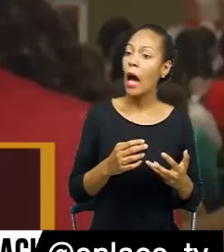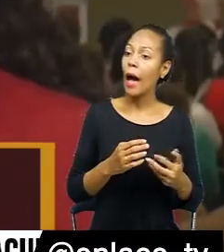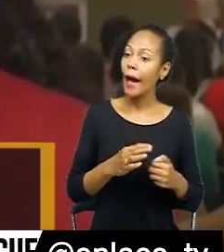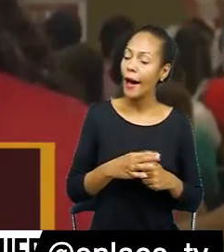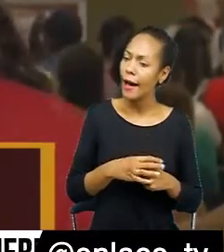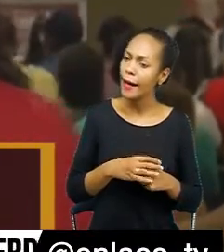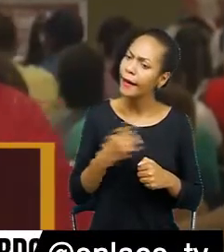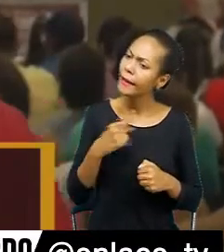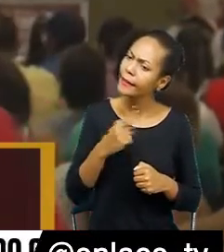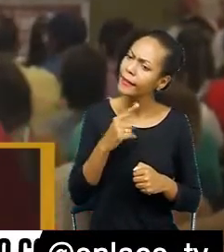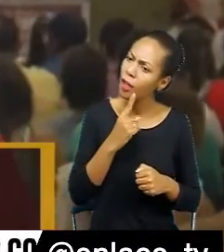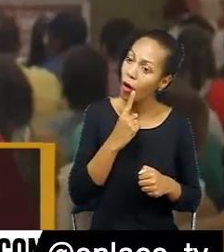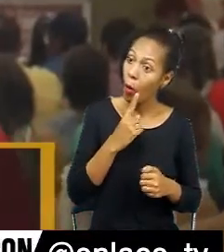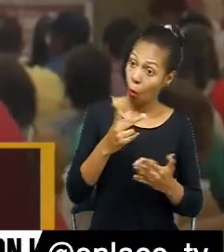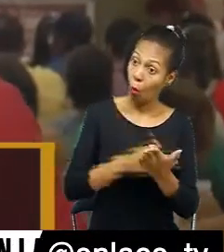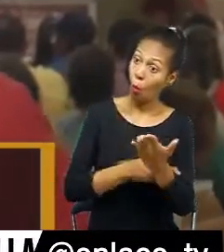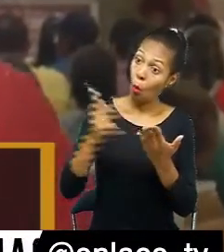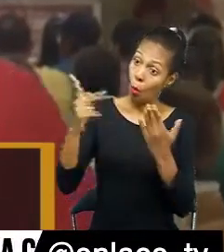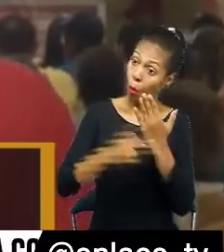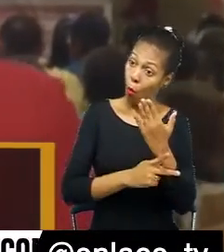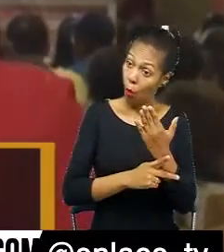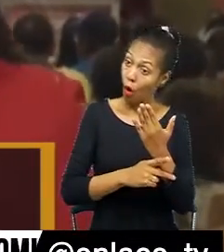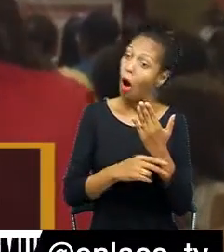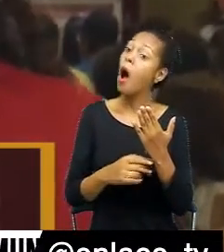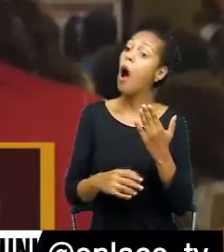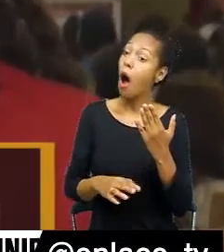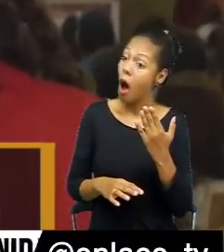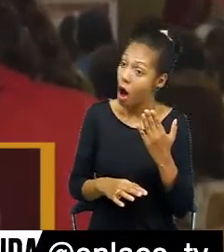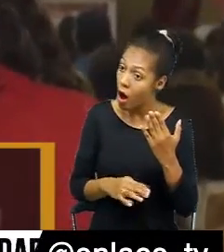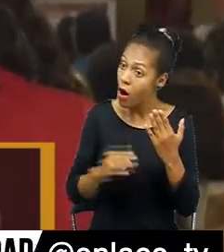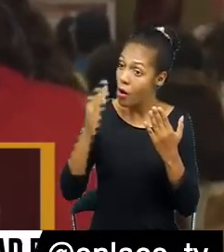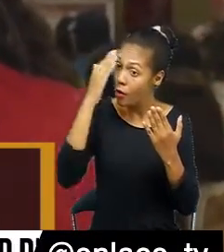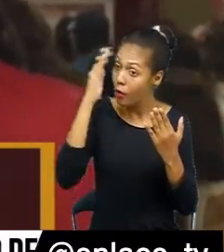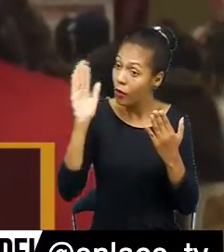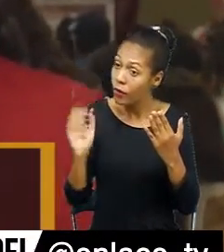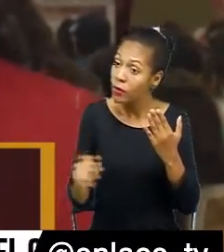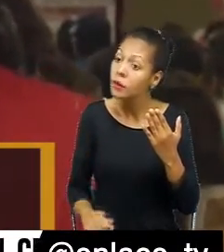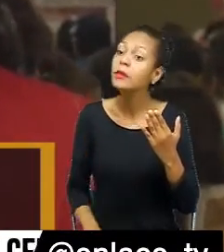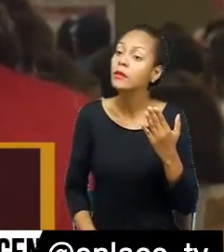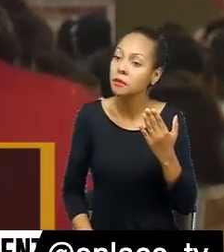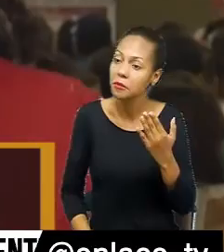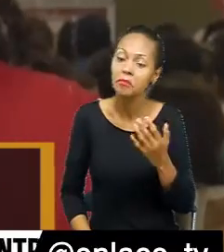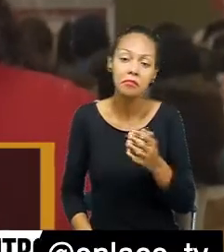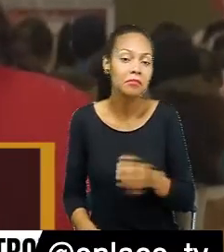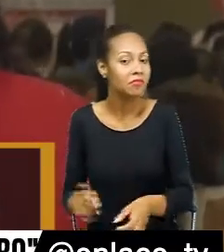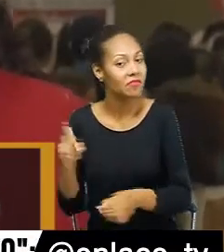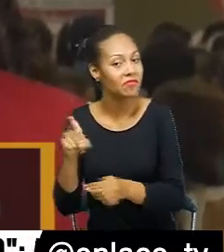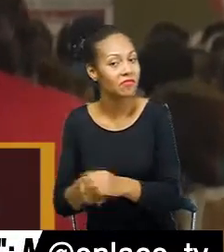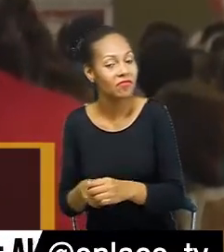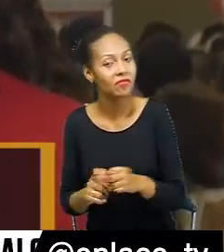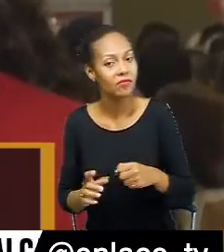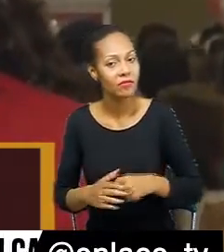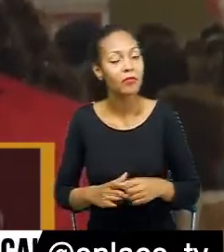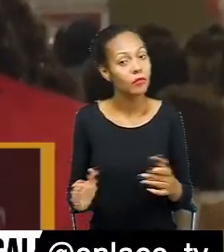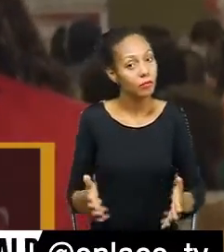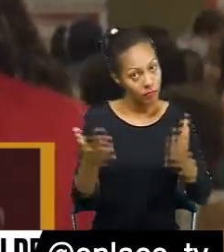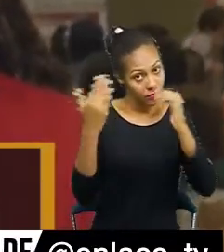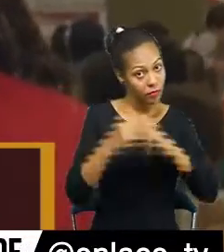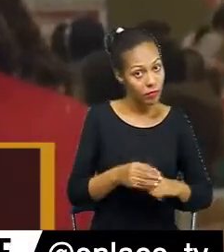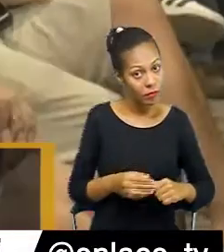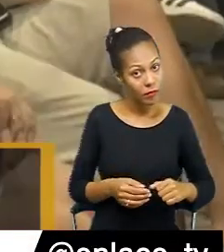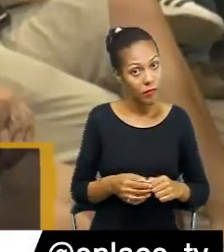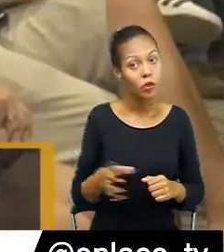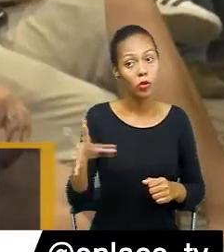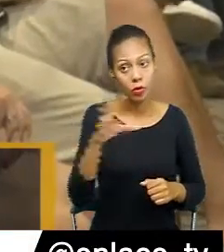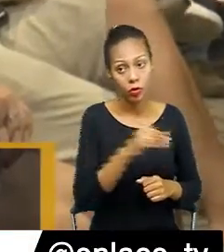proyectos de vivienda de la ciudad, y pues la finalidad de la caja es empezar a articularnos y fomentar la economía. Por eso invitamos a las constructoras de la